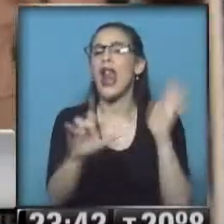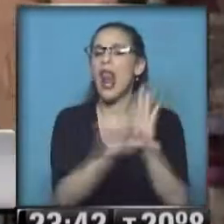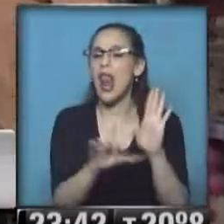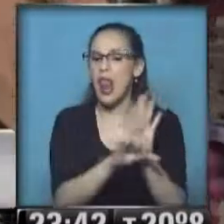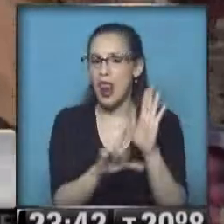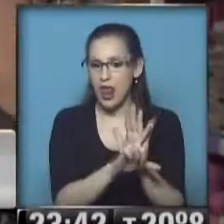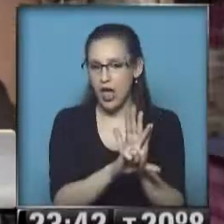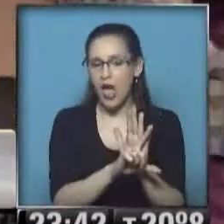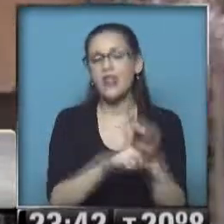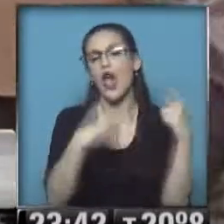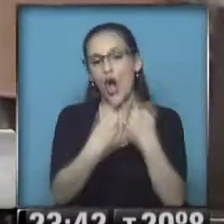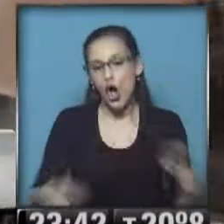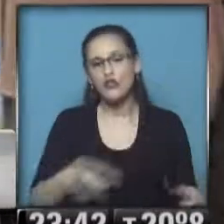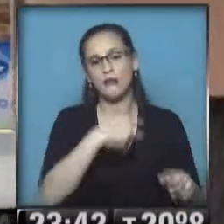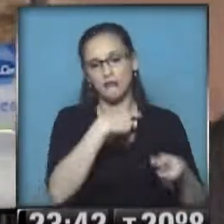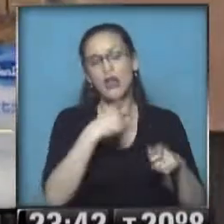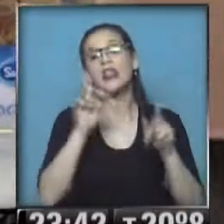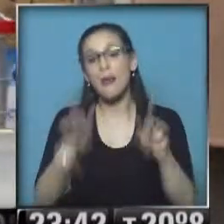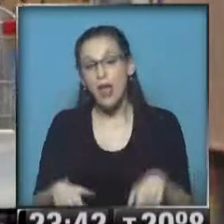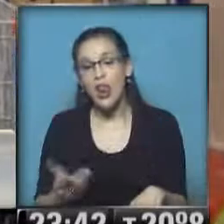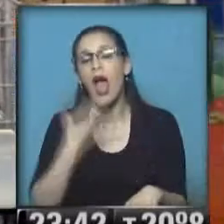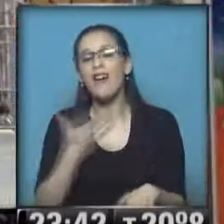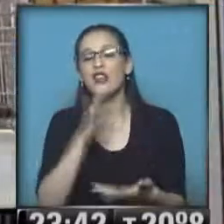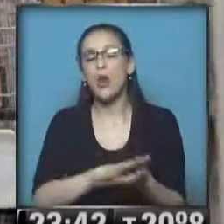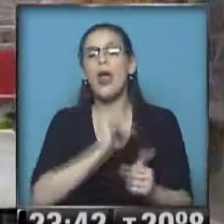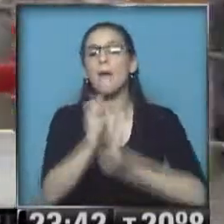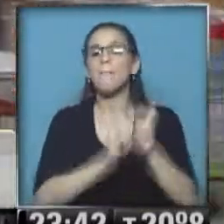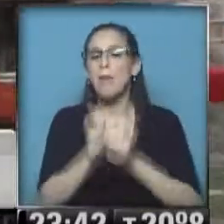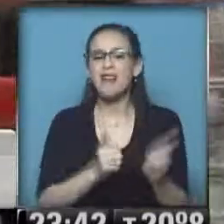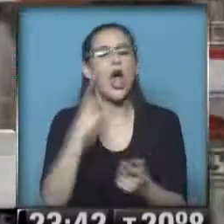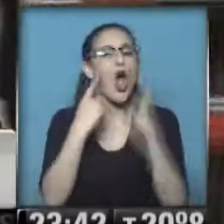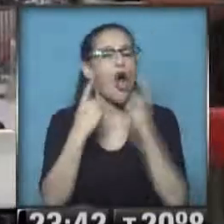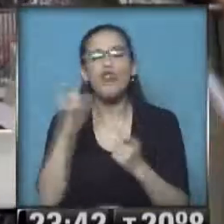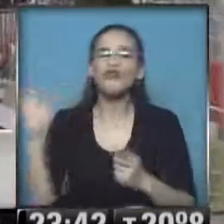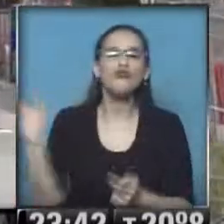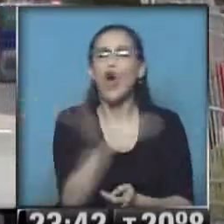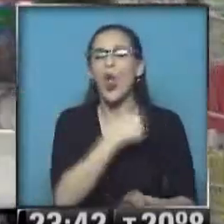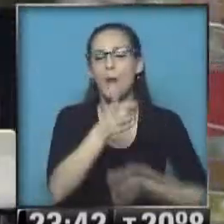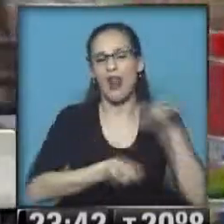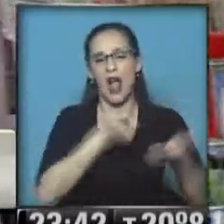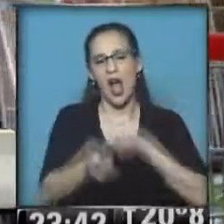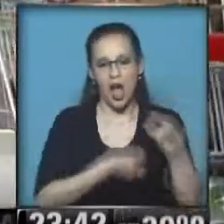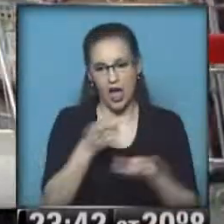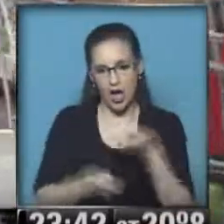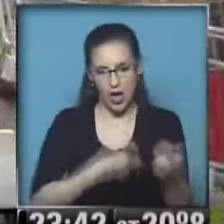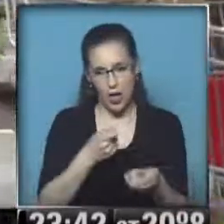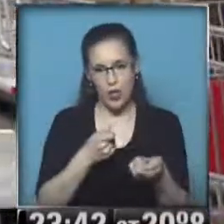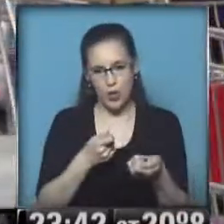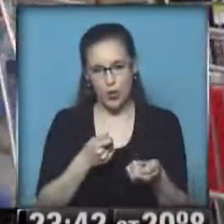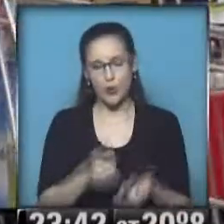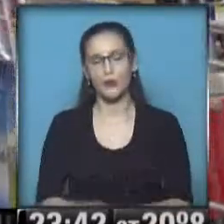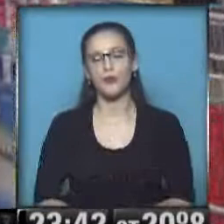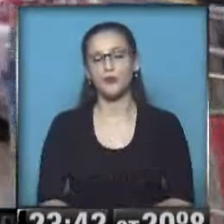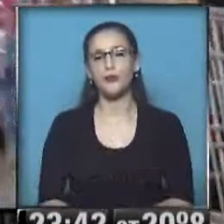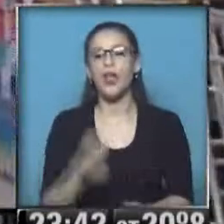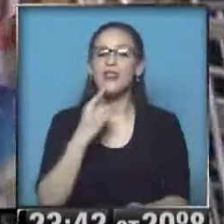a los grandes formadores de precios y empresas monopólicas que, dice, critican la propuesta para seguir haciendo lo que